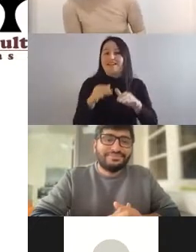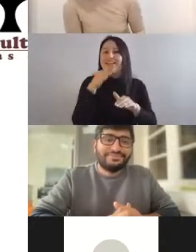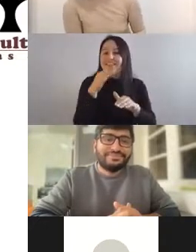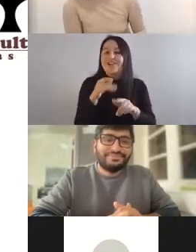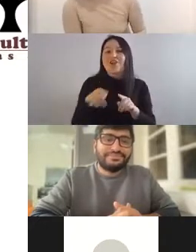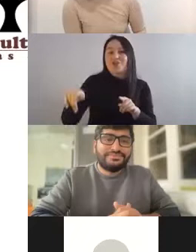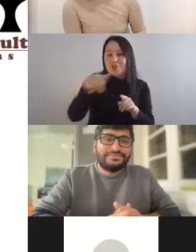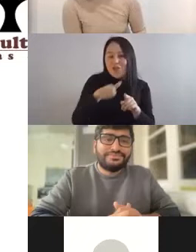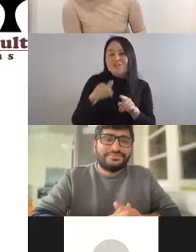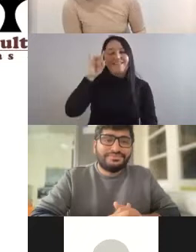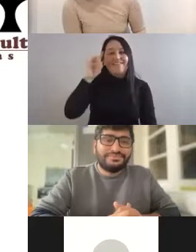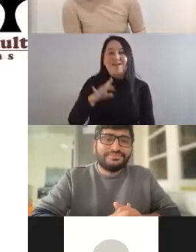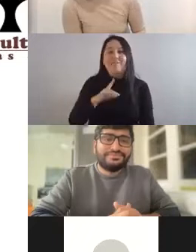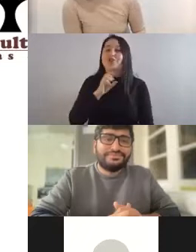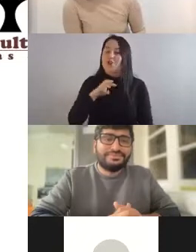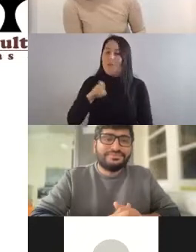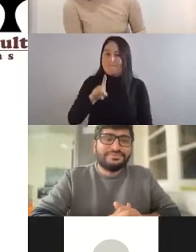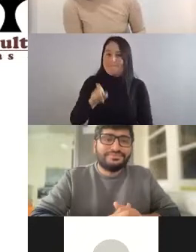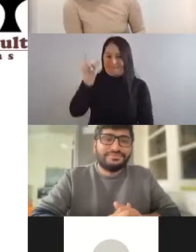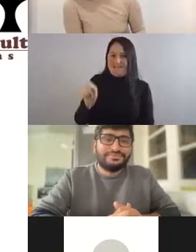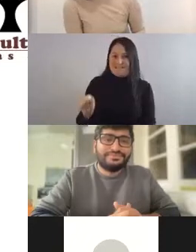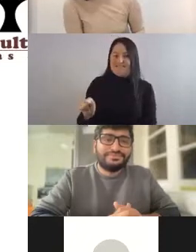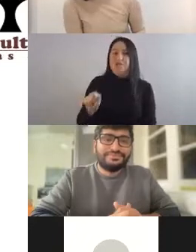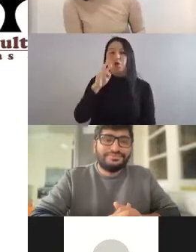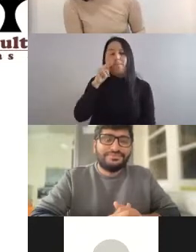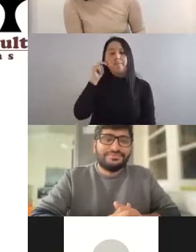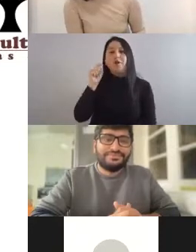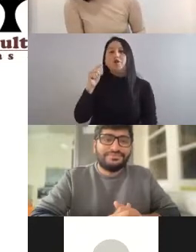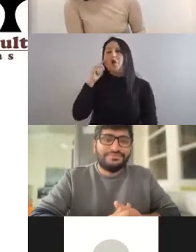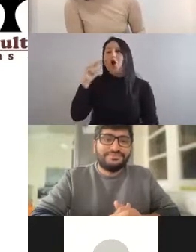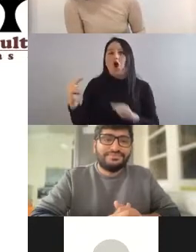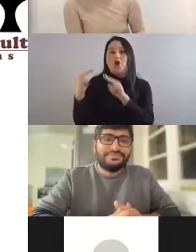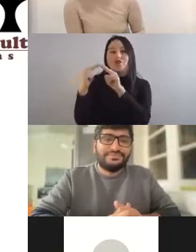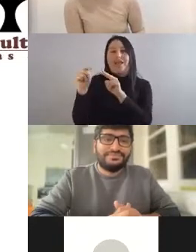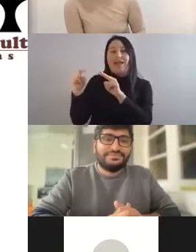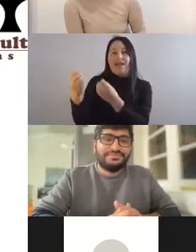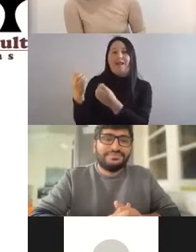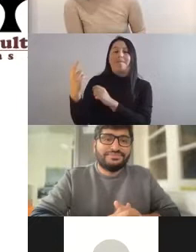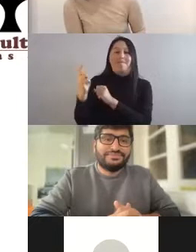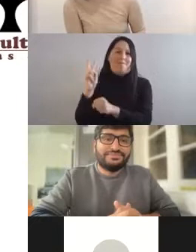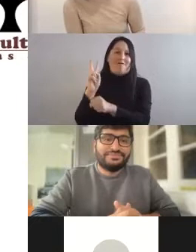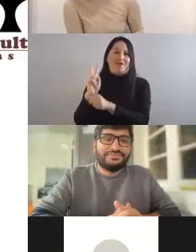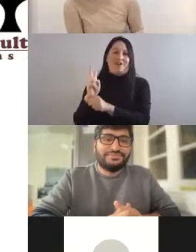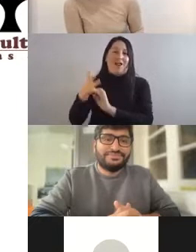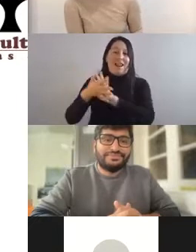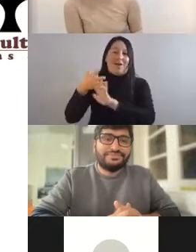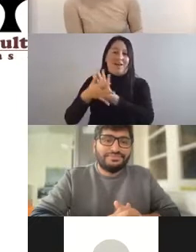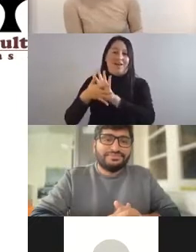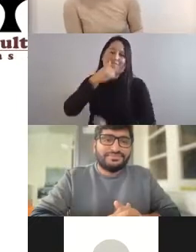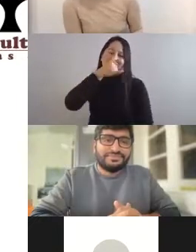Tomás. Bueno, yo a Tomás lo conocí primero como mi profesor de lengua de señas, y, no le voy a decir la cantidad de